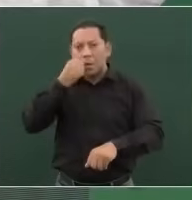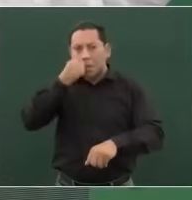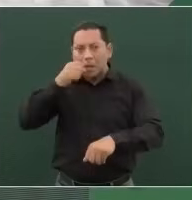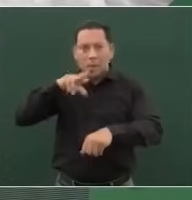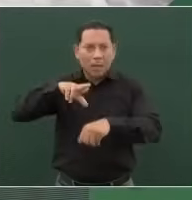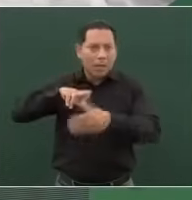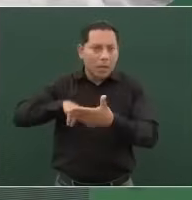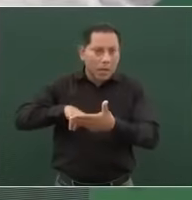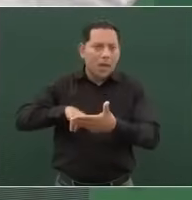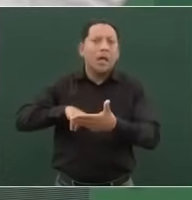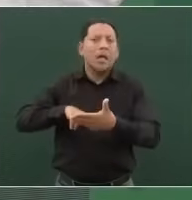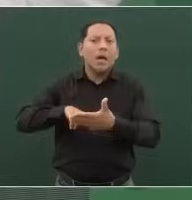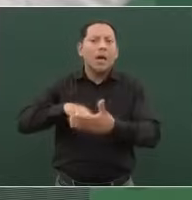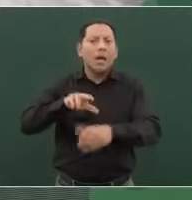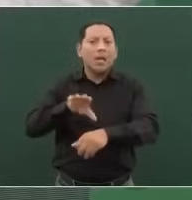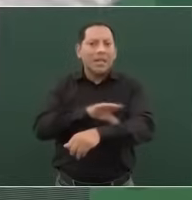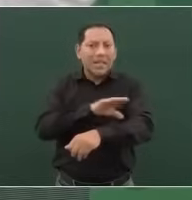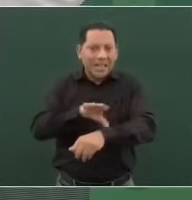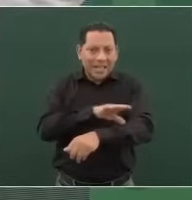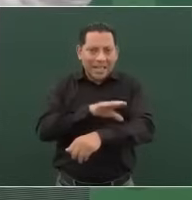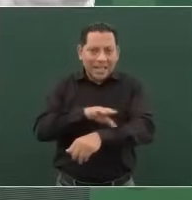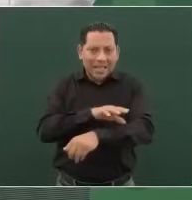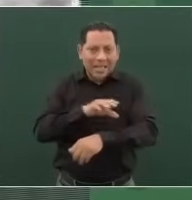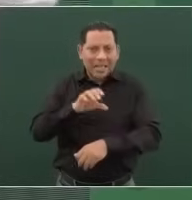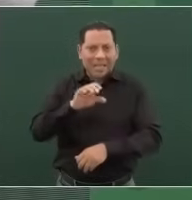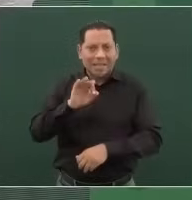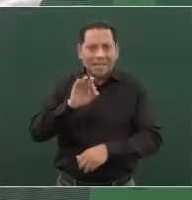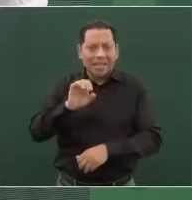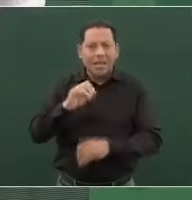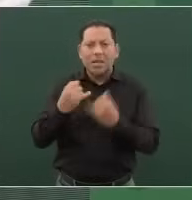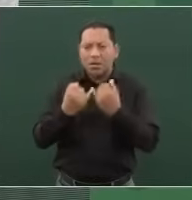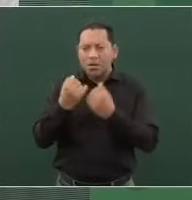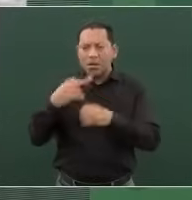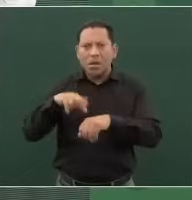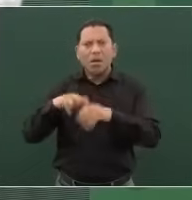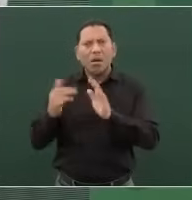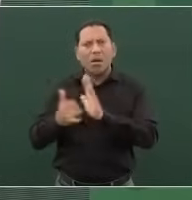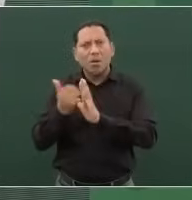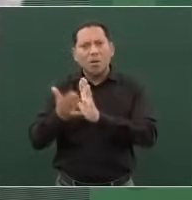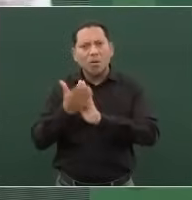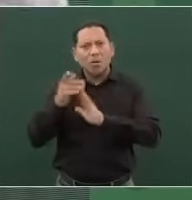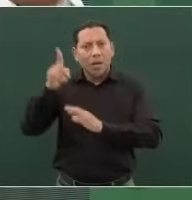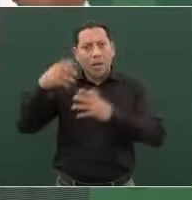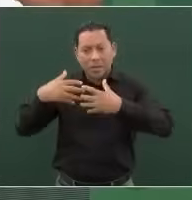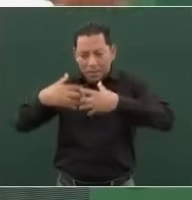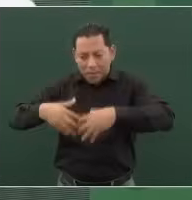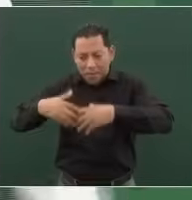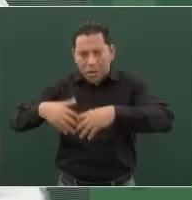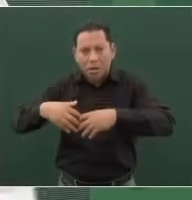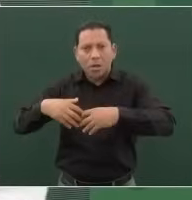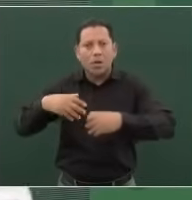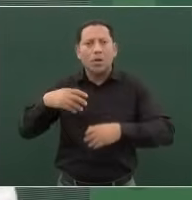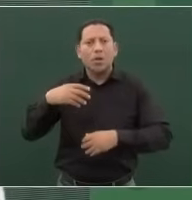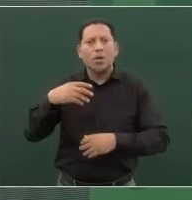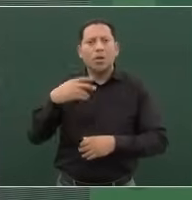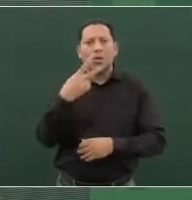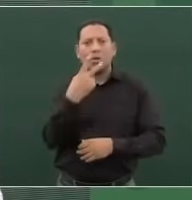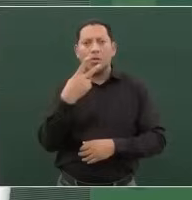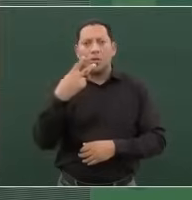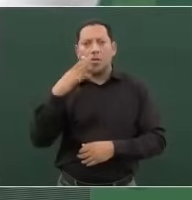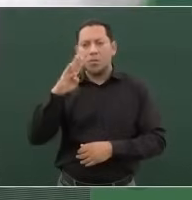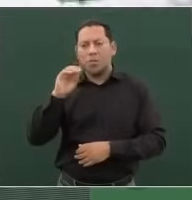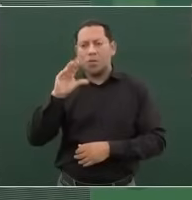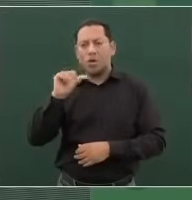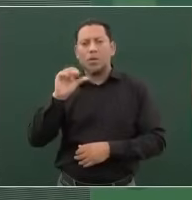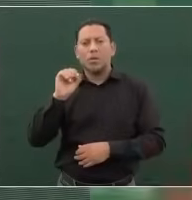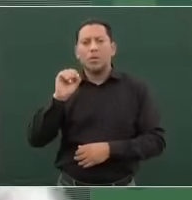secretaria de Energía y directora en la construcción de la refinería de Dos Bocas. ¿Dónde